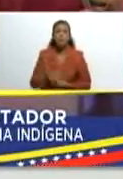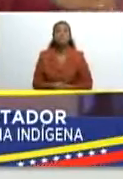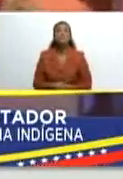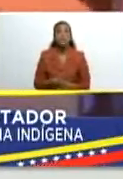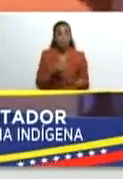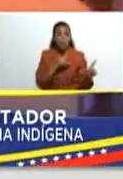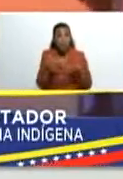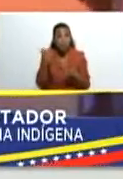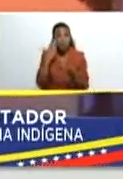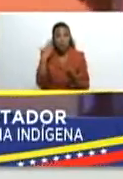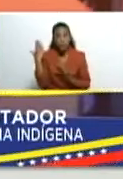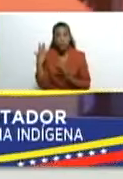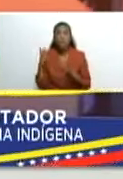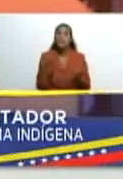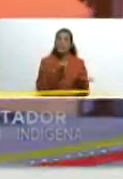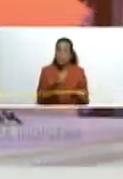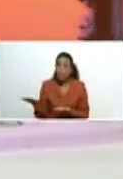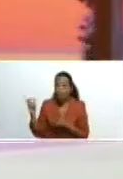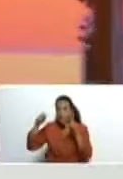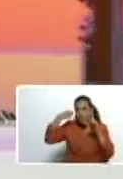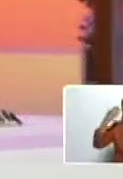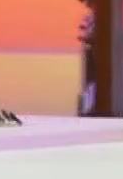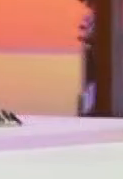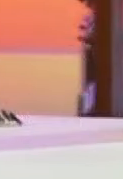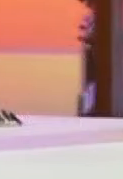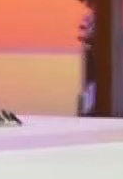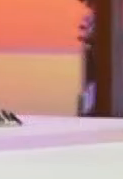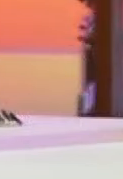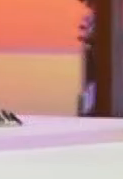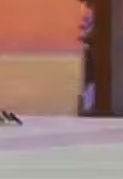preparados? Adelante, video.